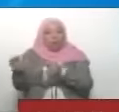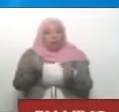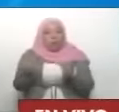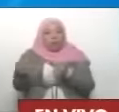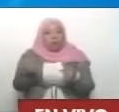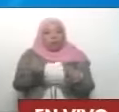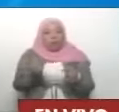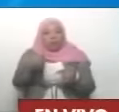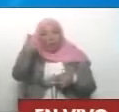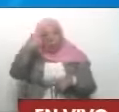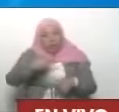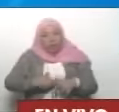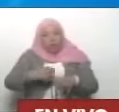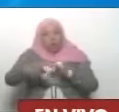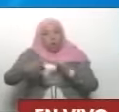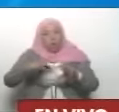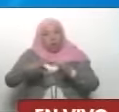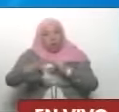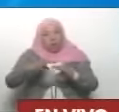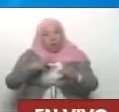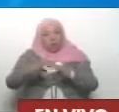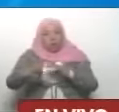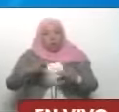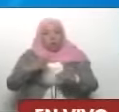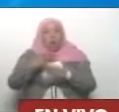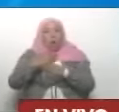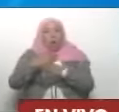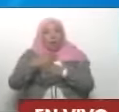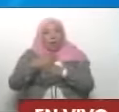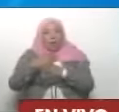el ser humano es comunicación, es conversación.